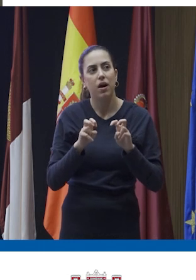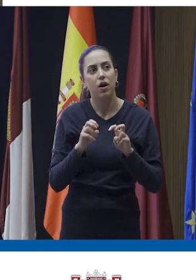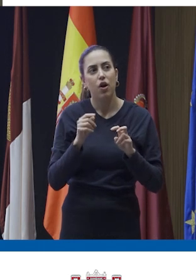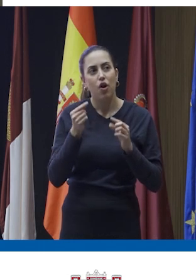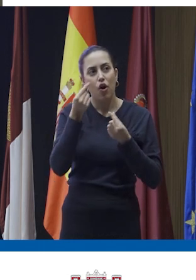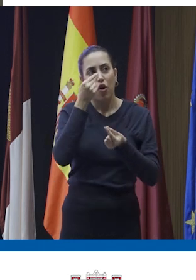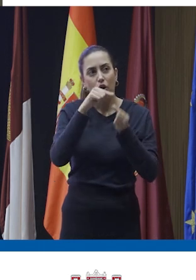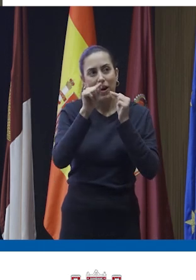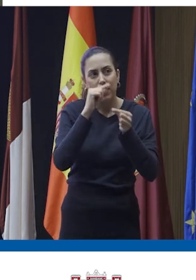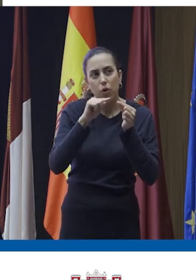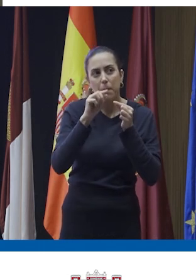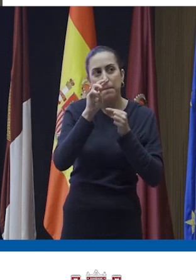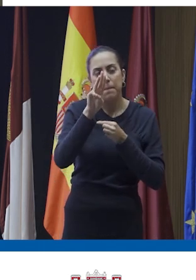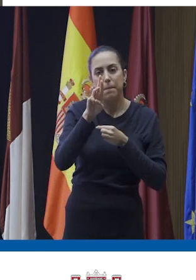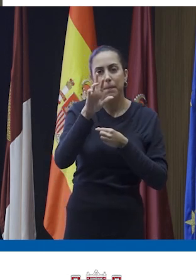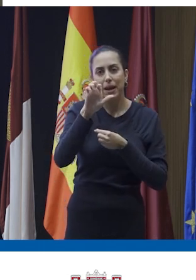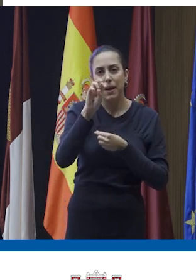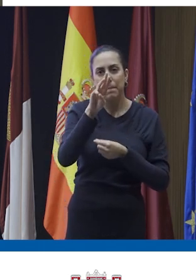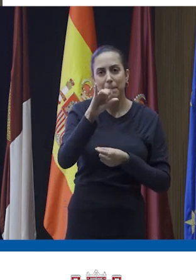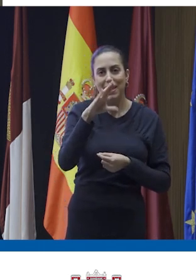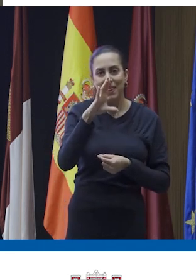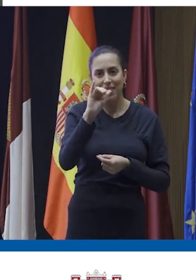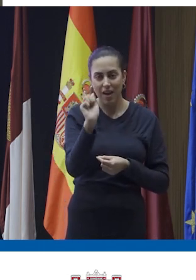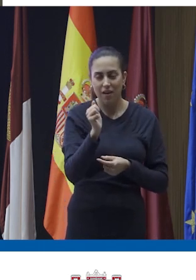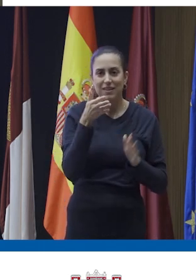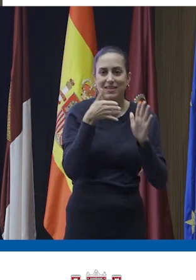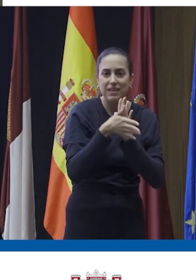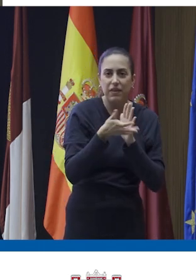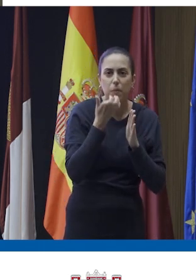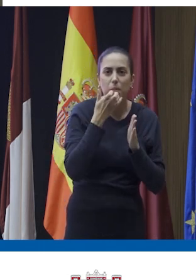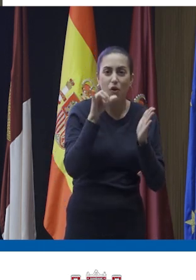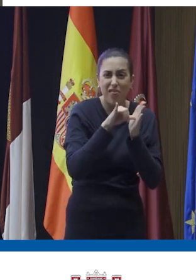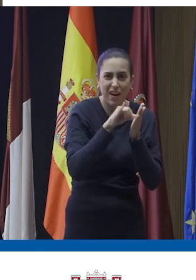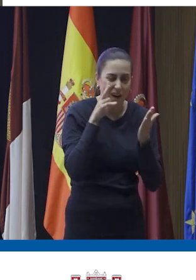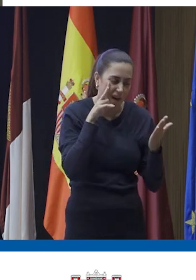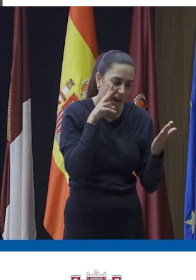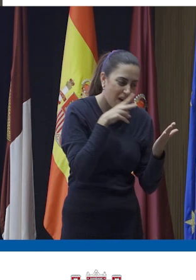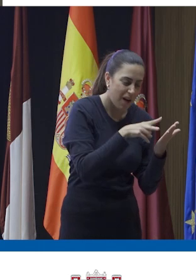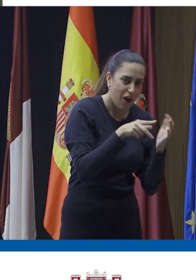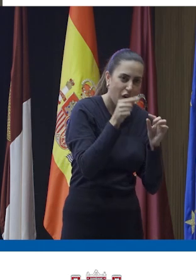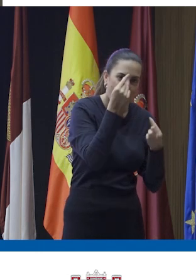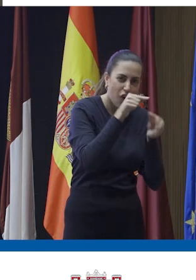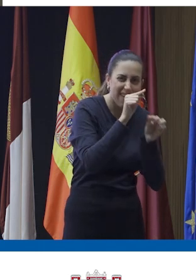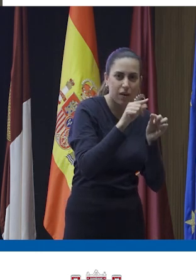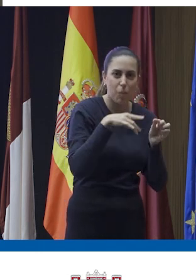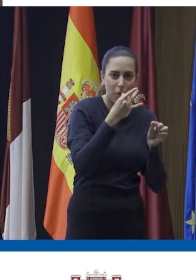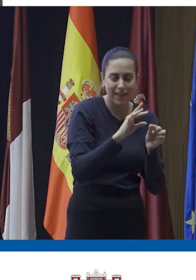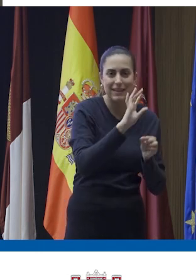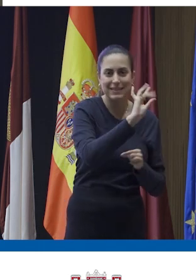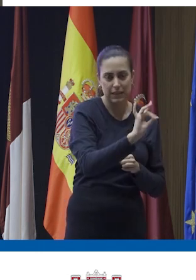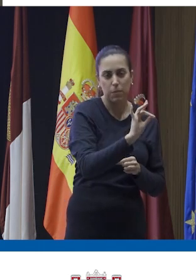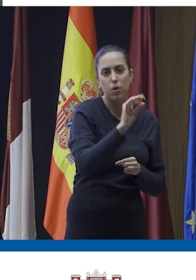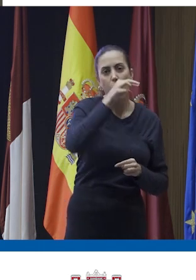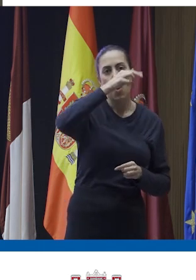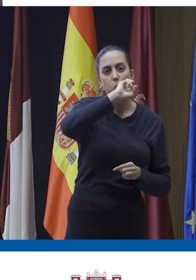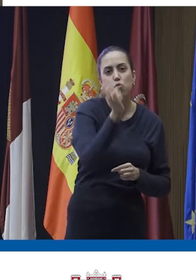¿las lentes pueden corregir la visión de cerca? Sí, las multifocales. Las EDOF, acordaos de que no permiten visión